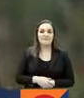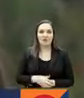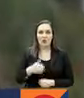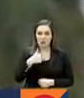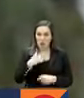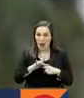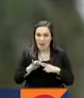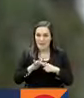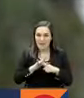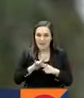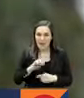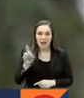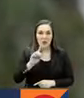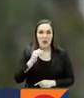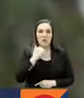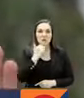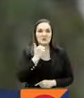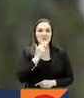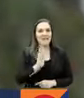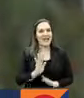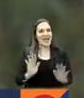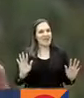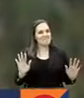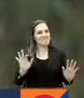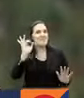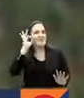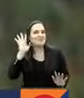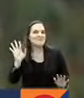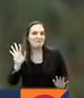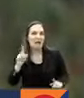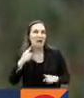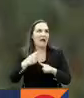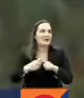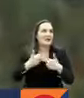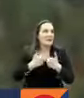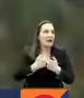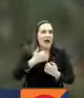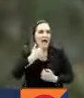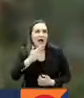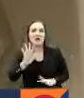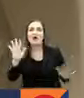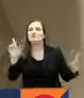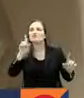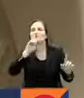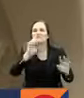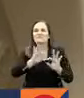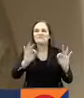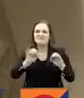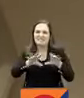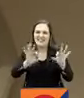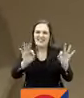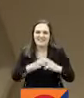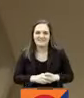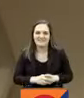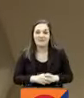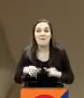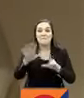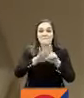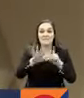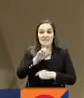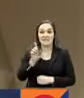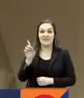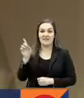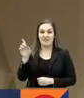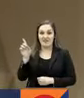identifico, no me acuerdo. De pronto me identifico, no sé, no le he echado a mente eso. La puesta en escena del videoclip utiliza